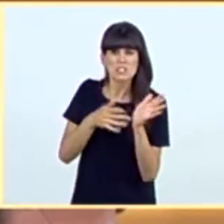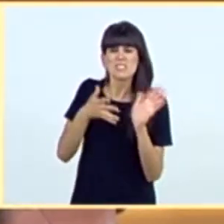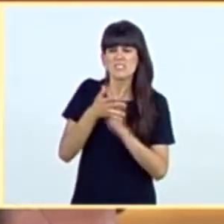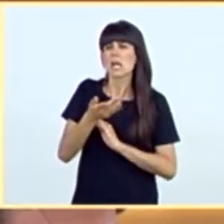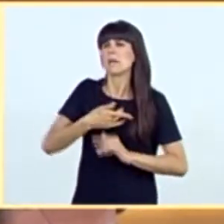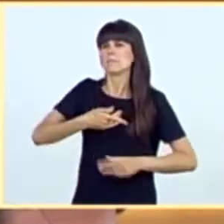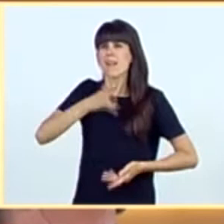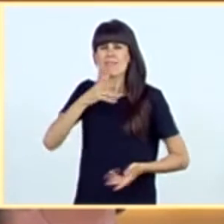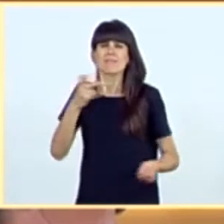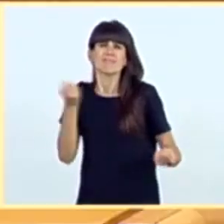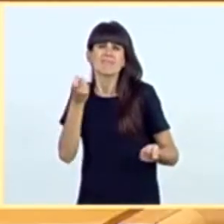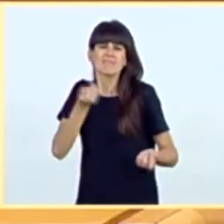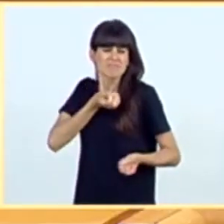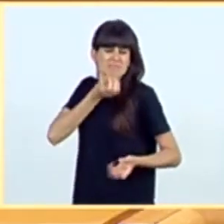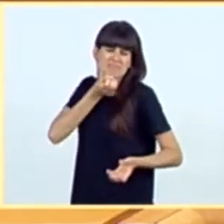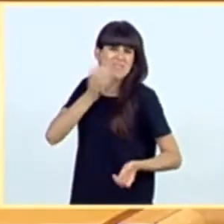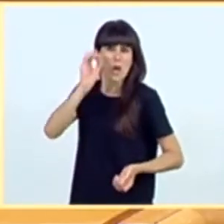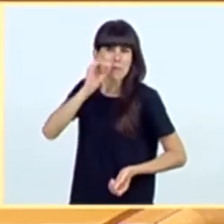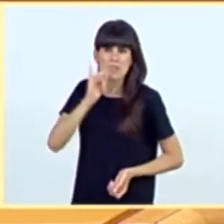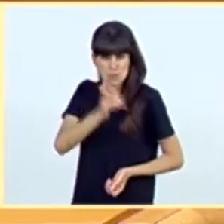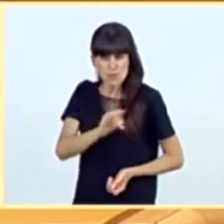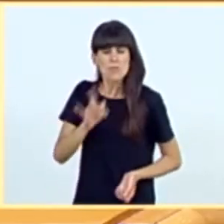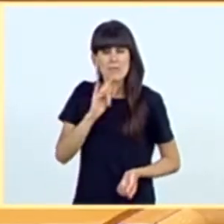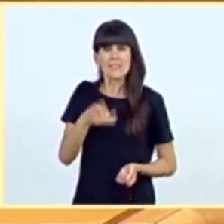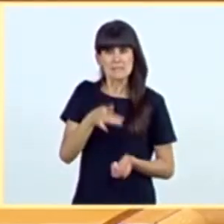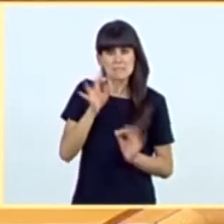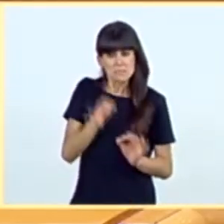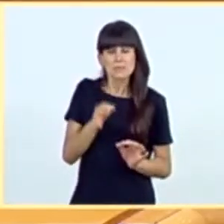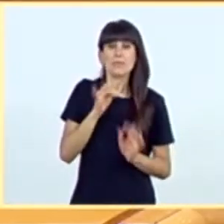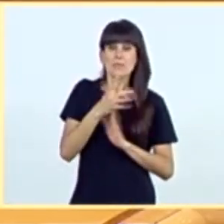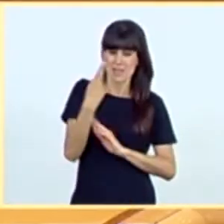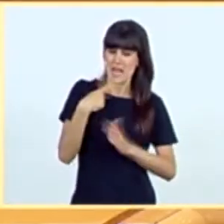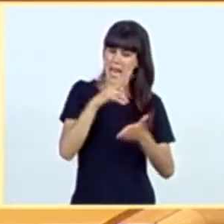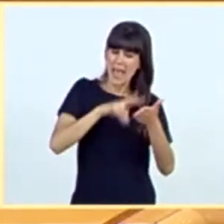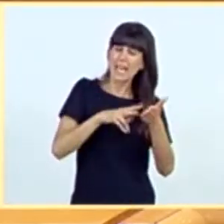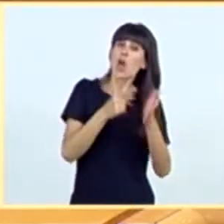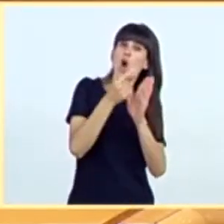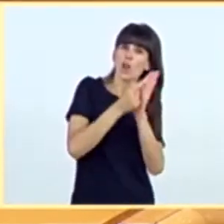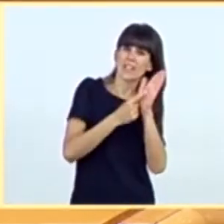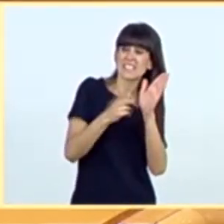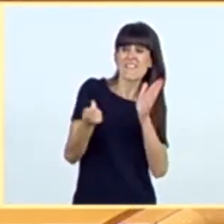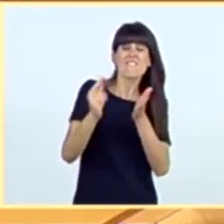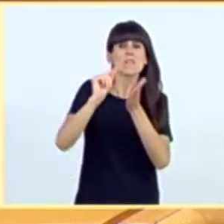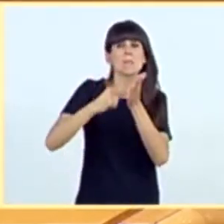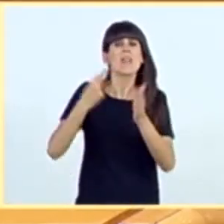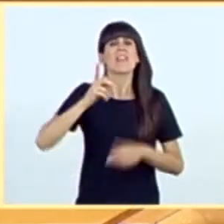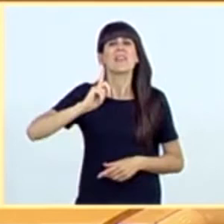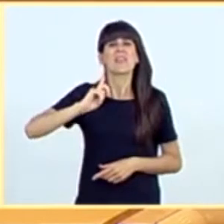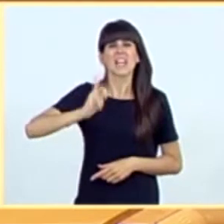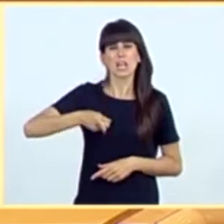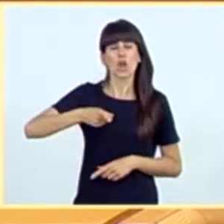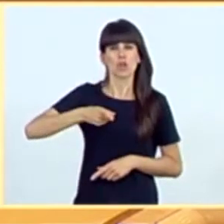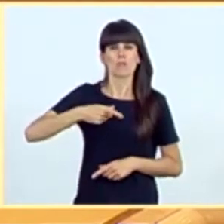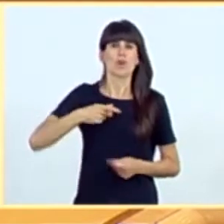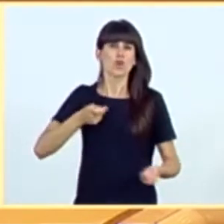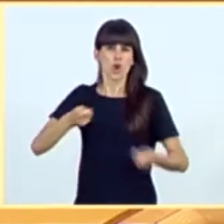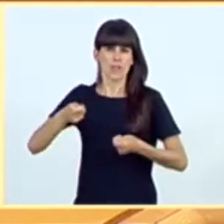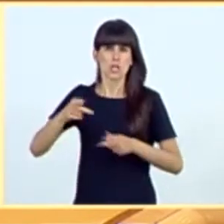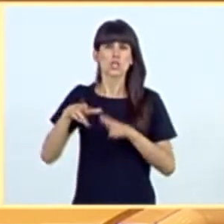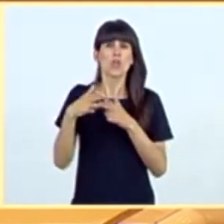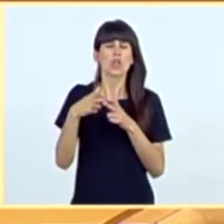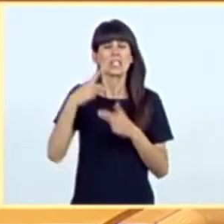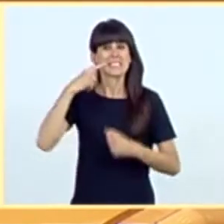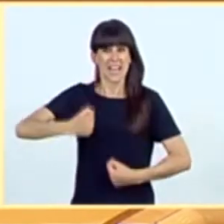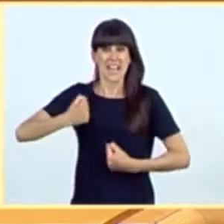ni eslóganes. Es más, le puedo leer aquí una de esas órdenes firmadas por el entonces director de Coordinación Sociosanitaria de